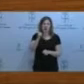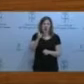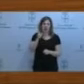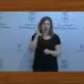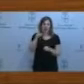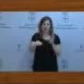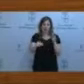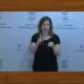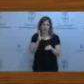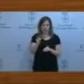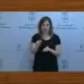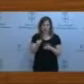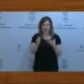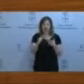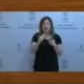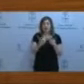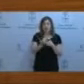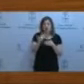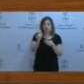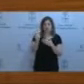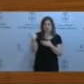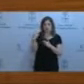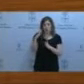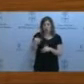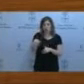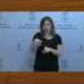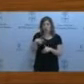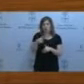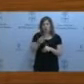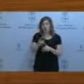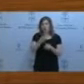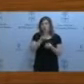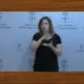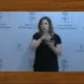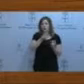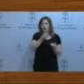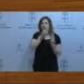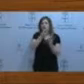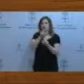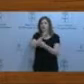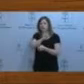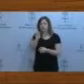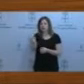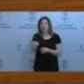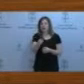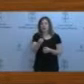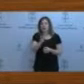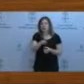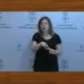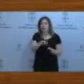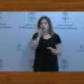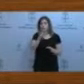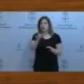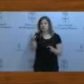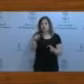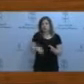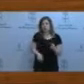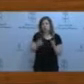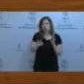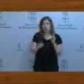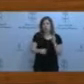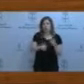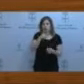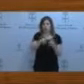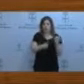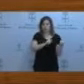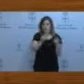final. En los últimos días han salido a la palestra varias noticias acerca de la salida de profesionales después del último concurso de traslados,